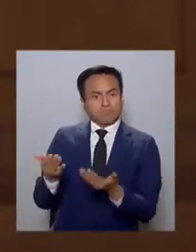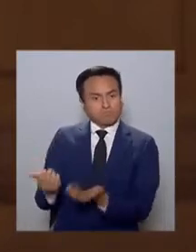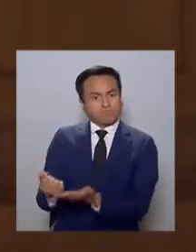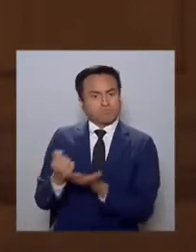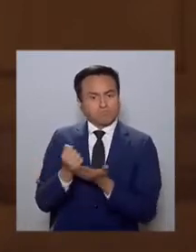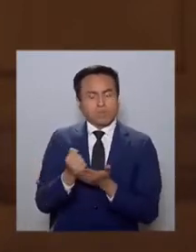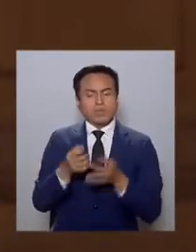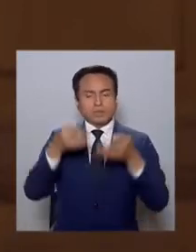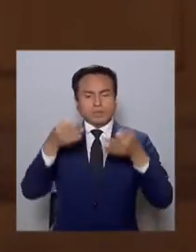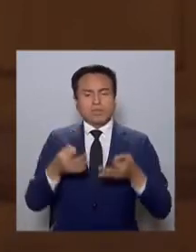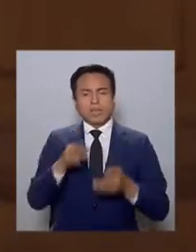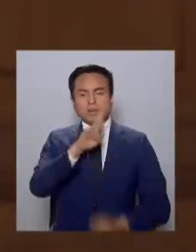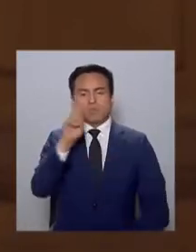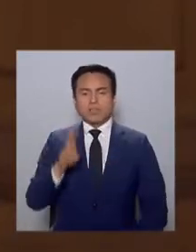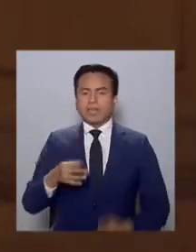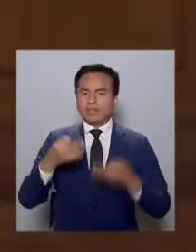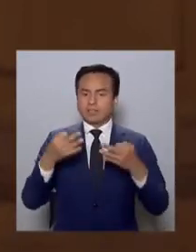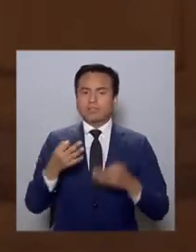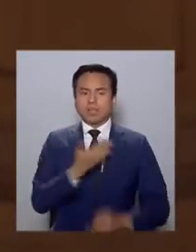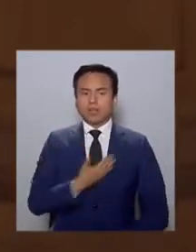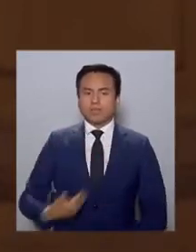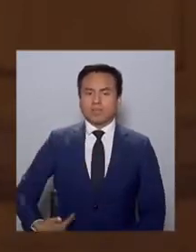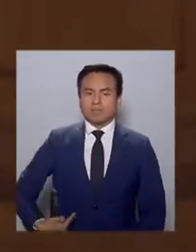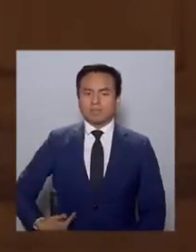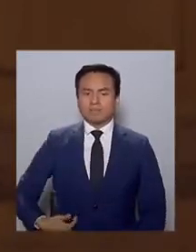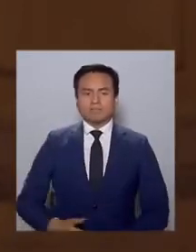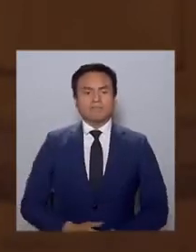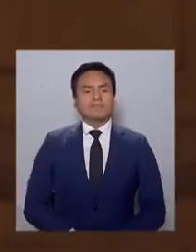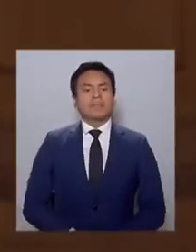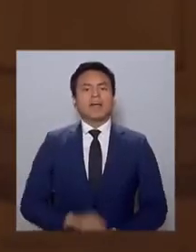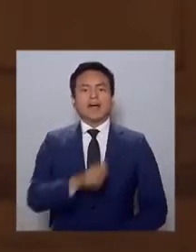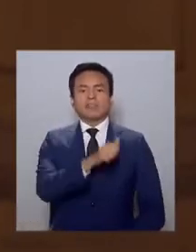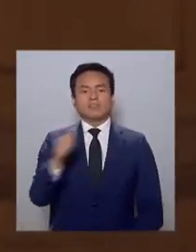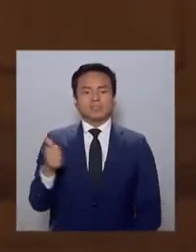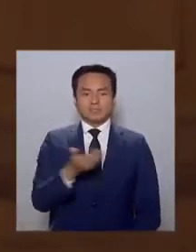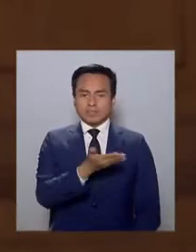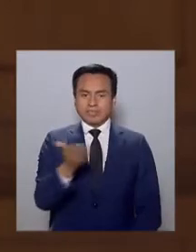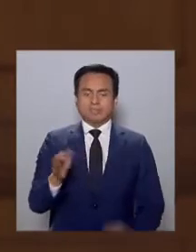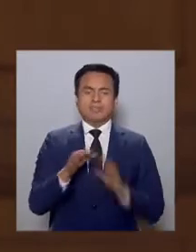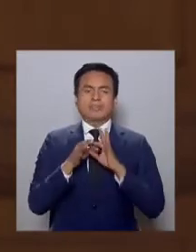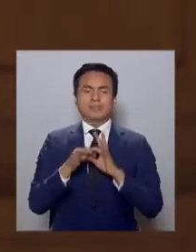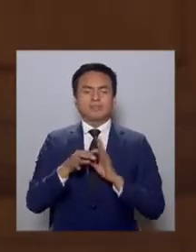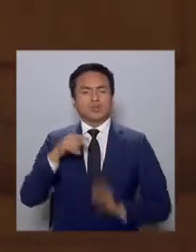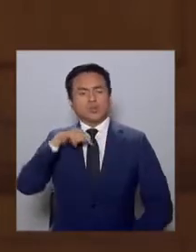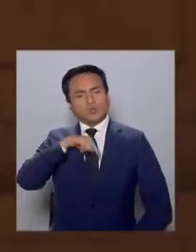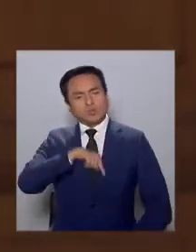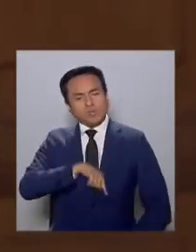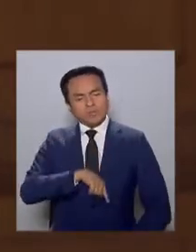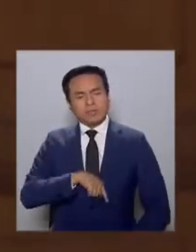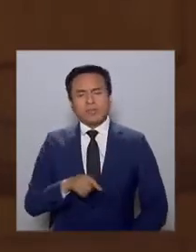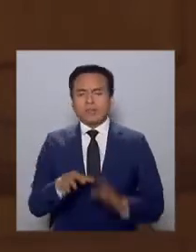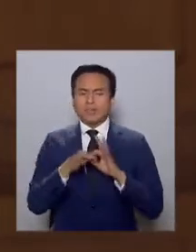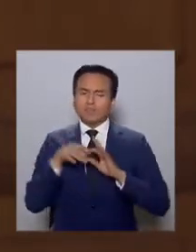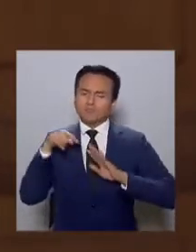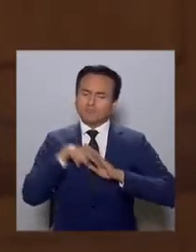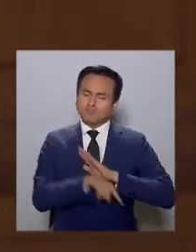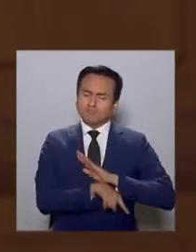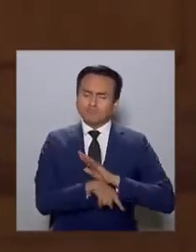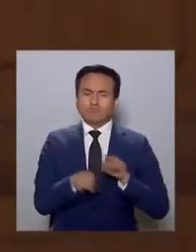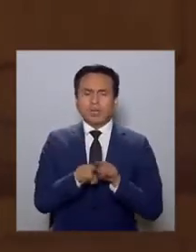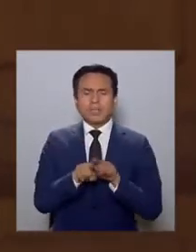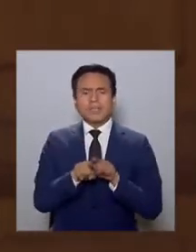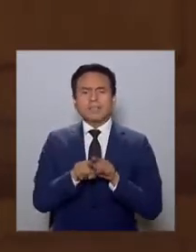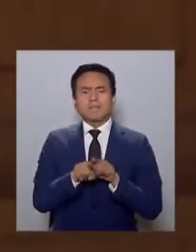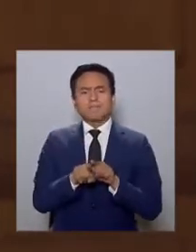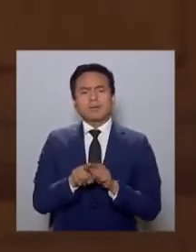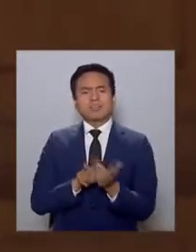sea republicano como corresponde por parte del gobierno. A todos ustedes les agradezco profundamente la decisión de dar un paso